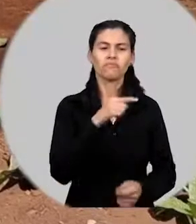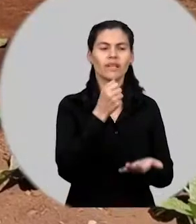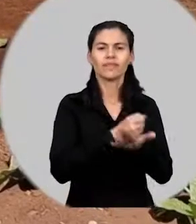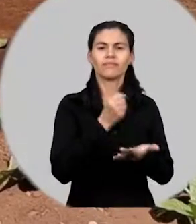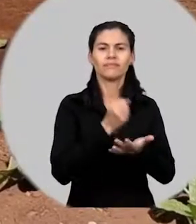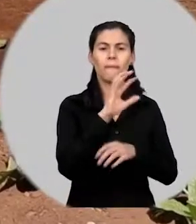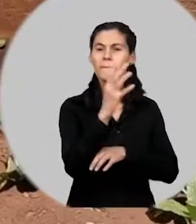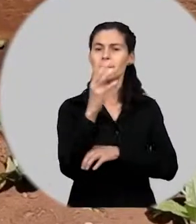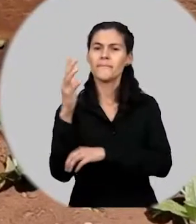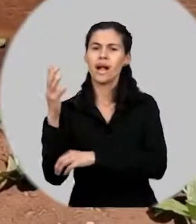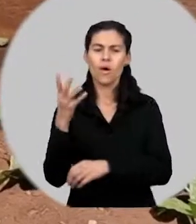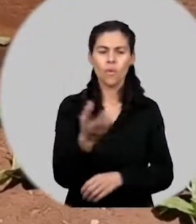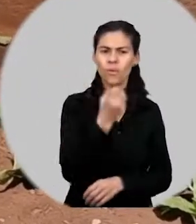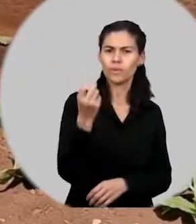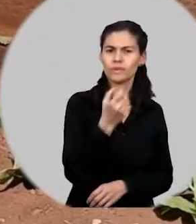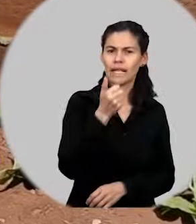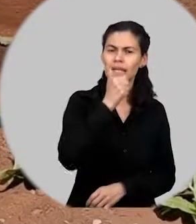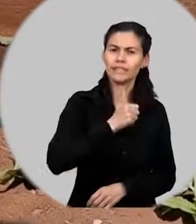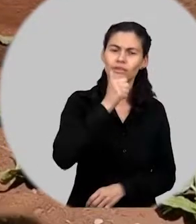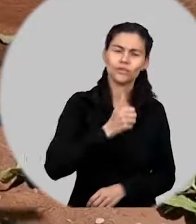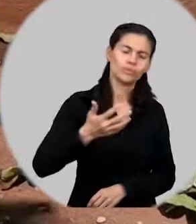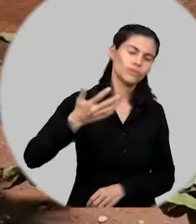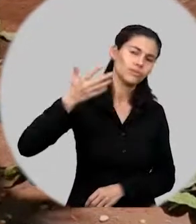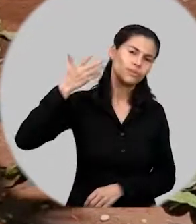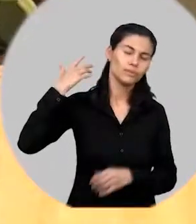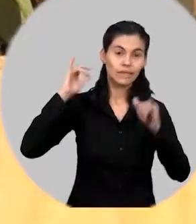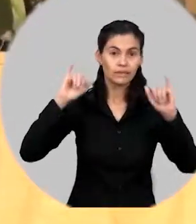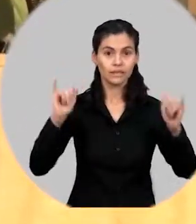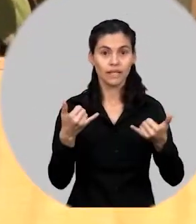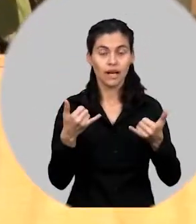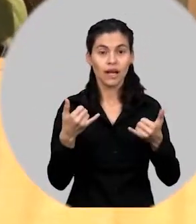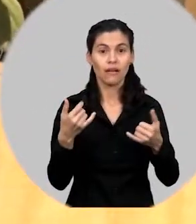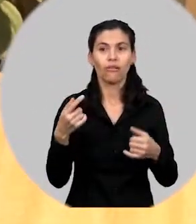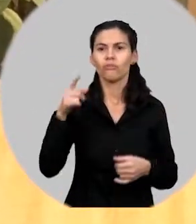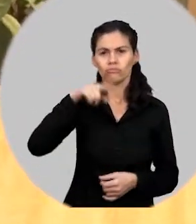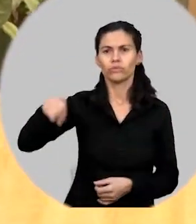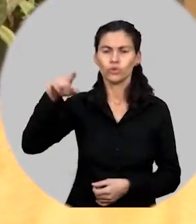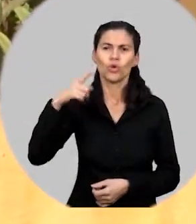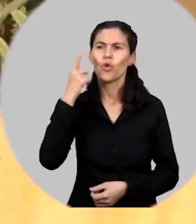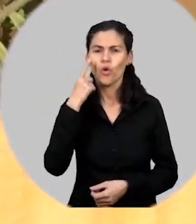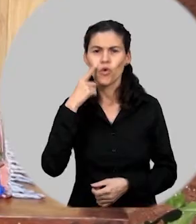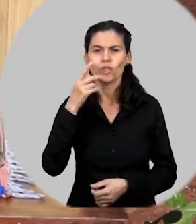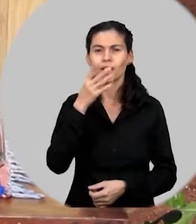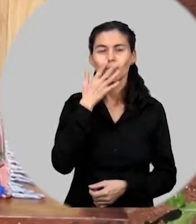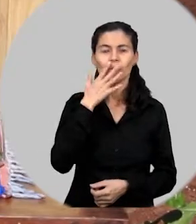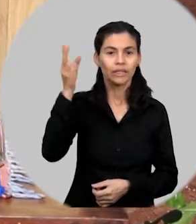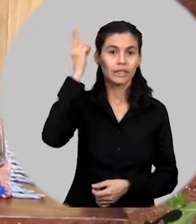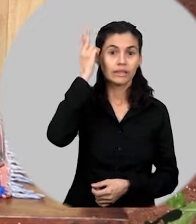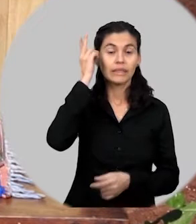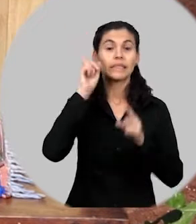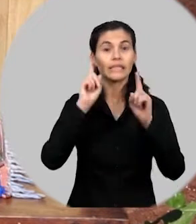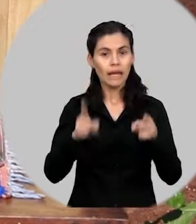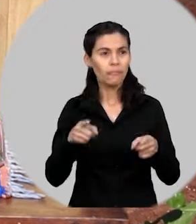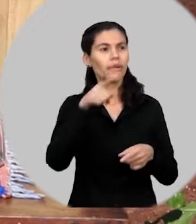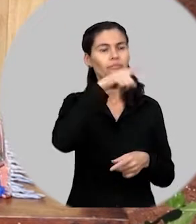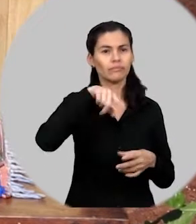El uso de las plantas medicinales en nuestro país remonta desde nuestros antepasados. A los conocimientos de los guaraníes